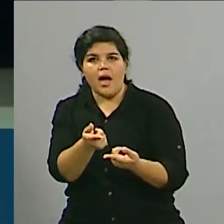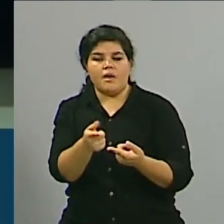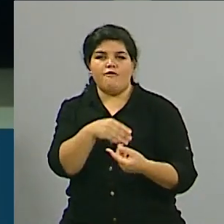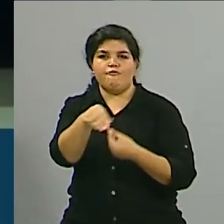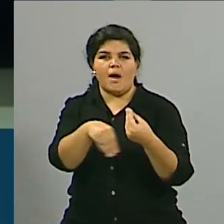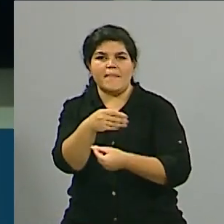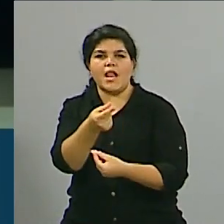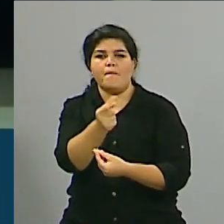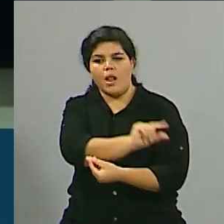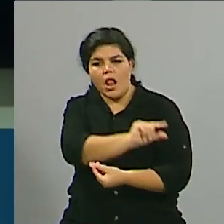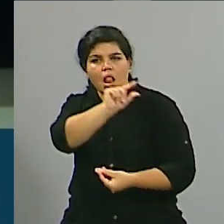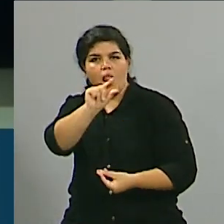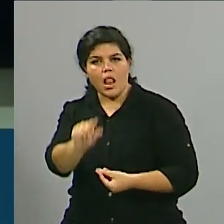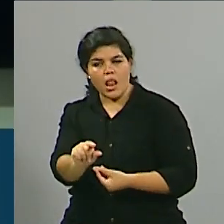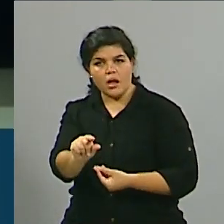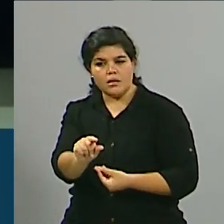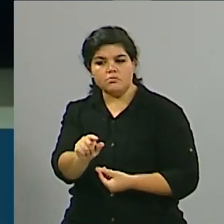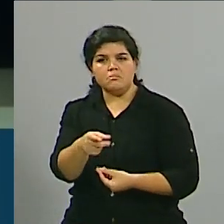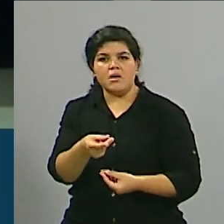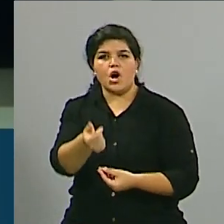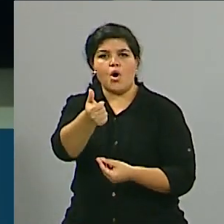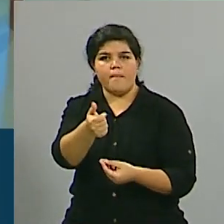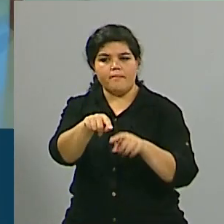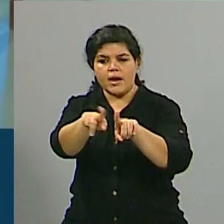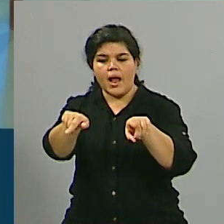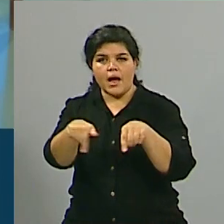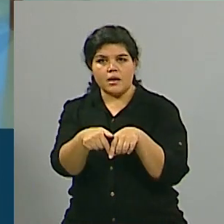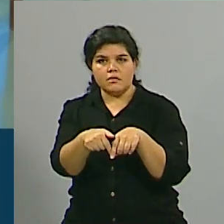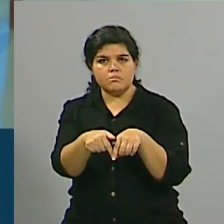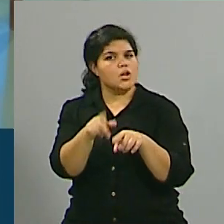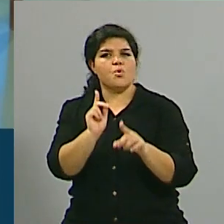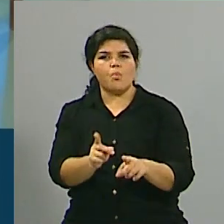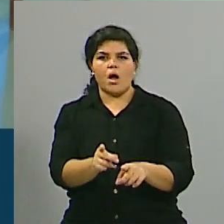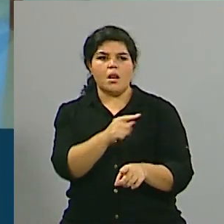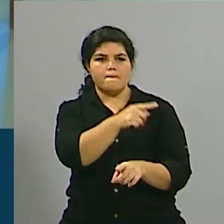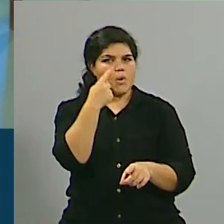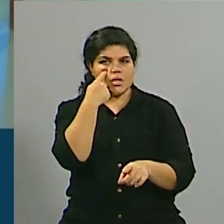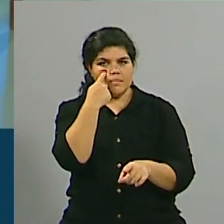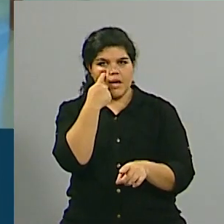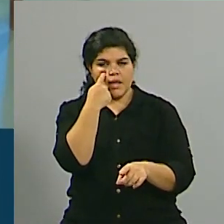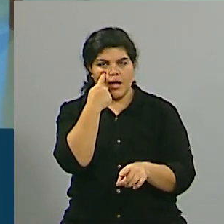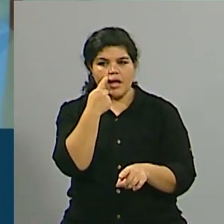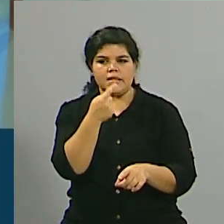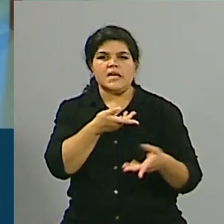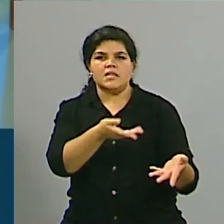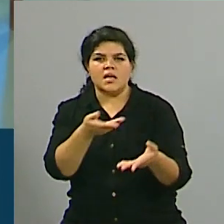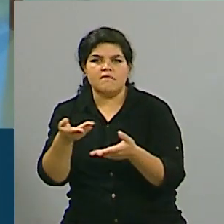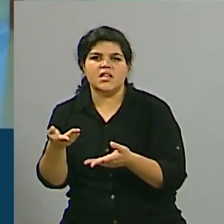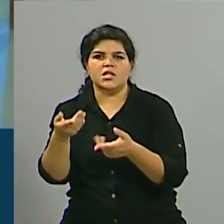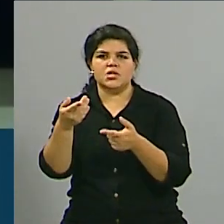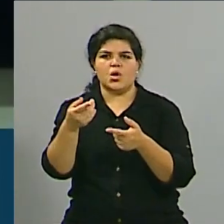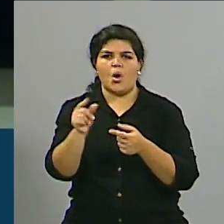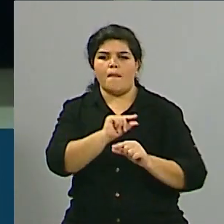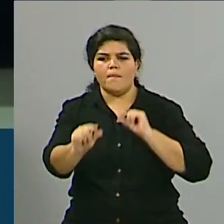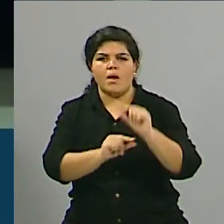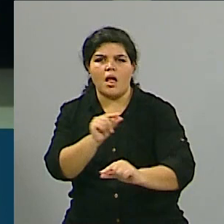parte vulnerables, para poder tener un lugar donde residir, pero después el mismo municipio el que le cierra las puertas cuando quieren acceder a algún crédito o